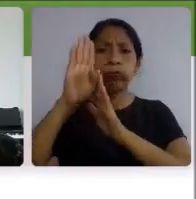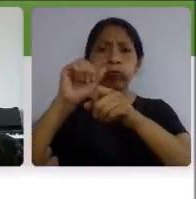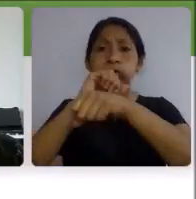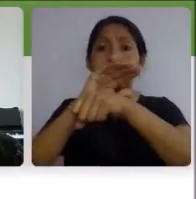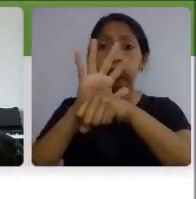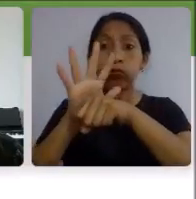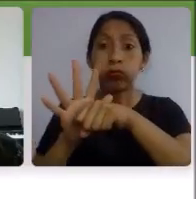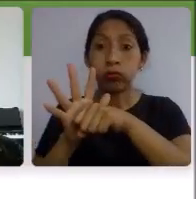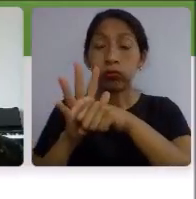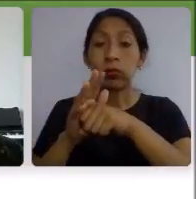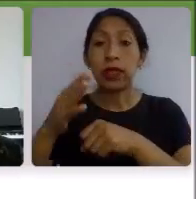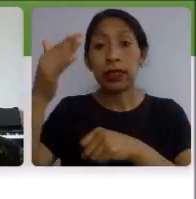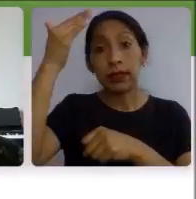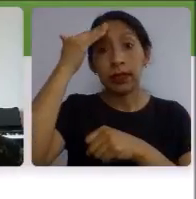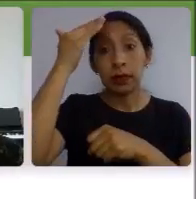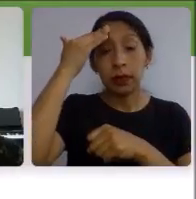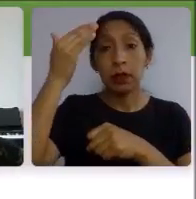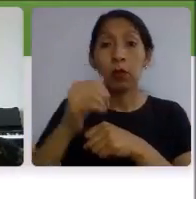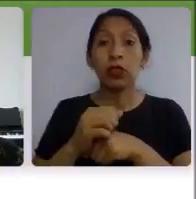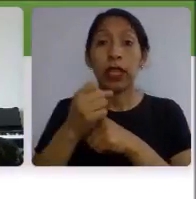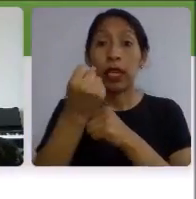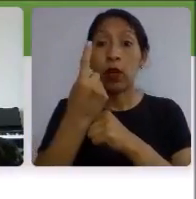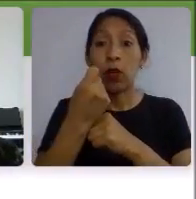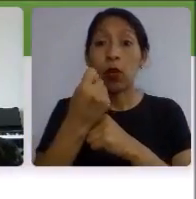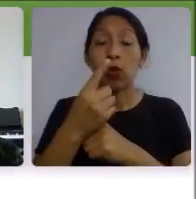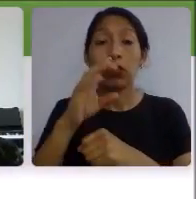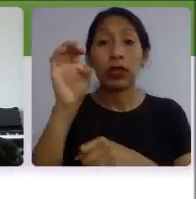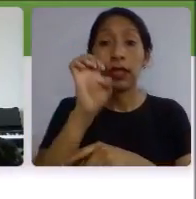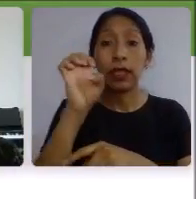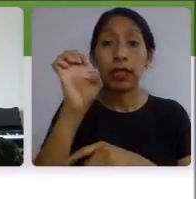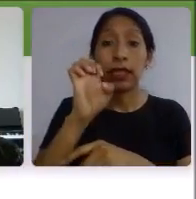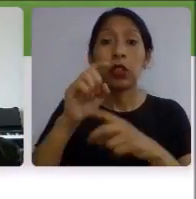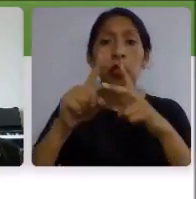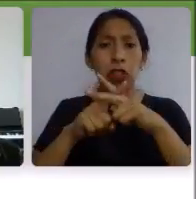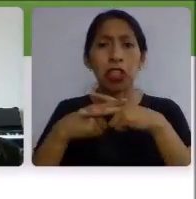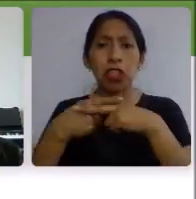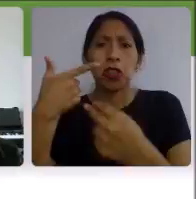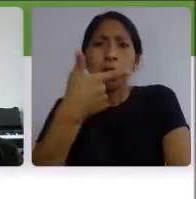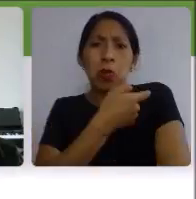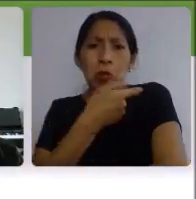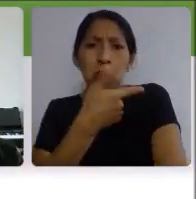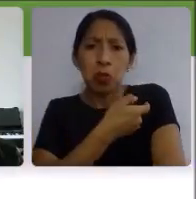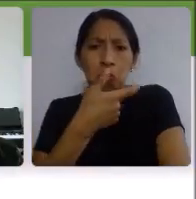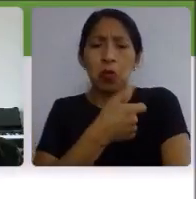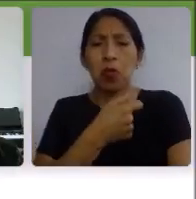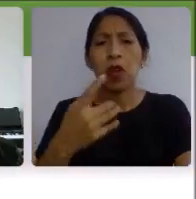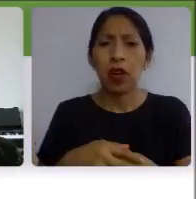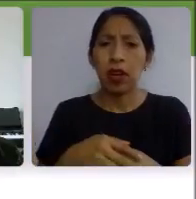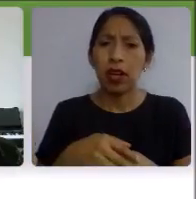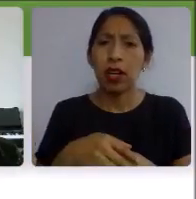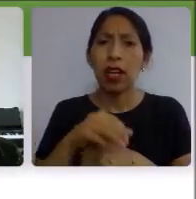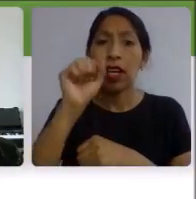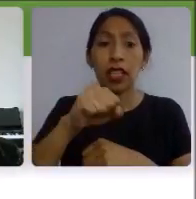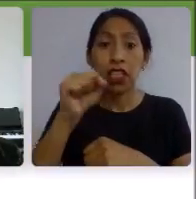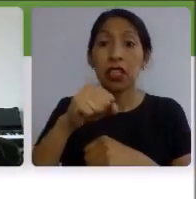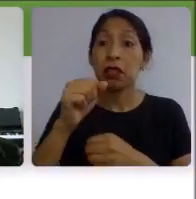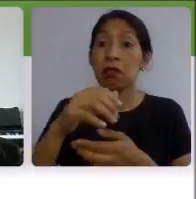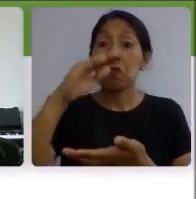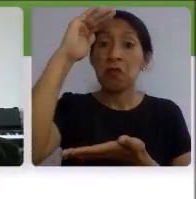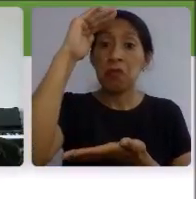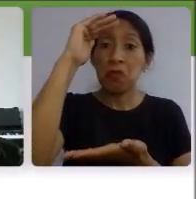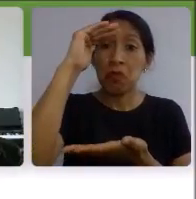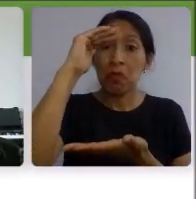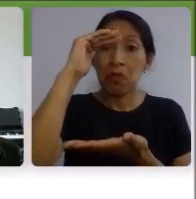tenemos claro que el 11 de enero se inició la vacunación y esto obviamente disminuyó el